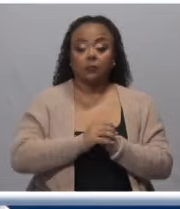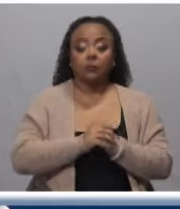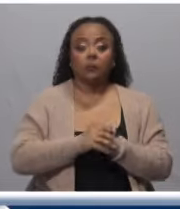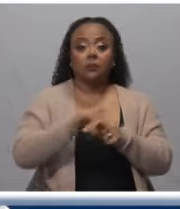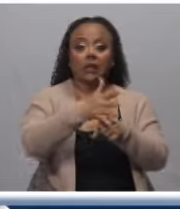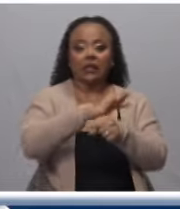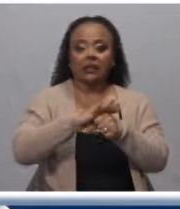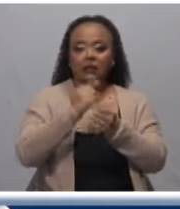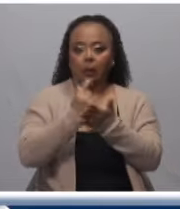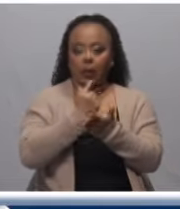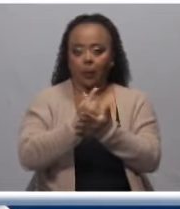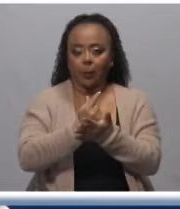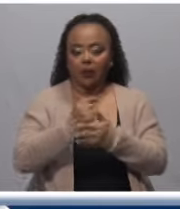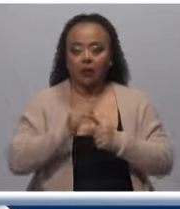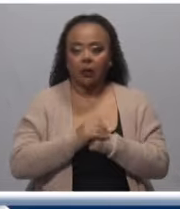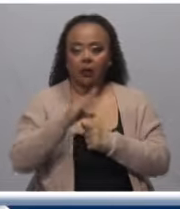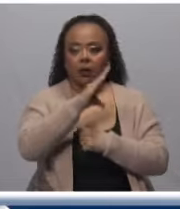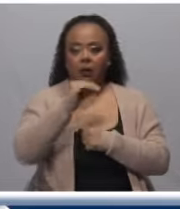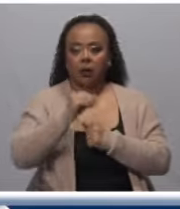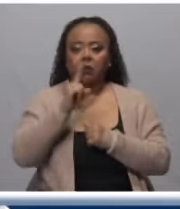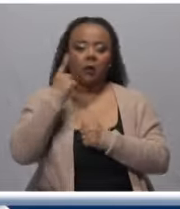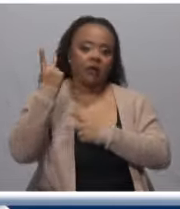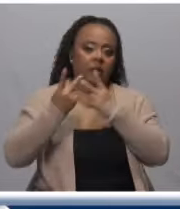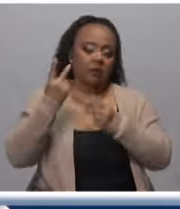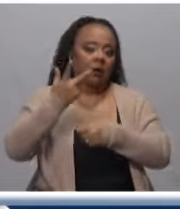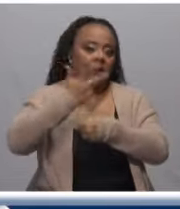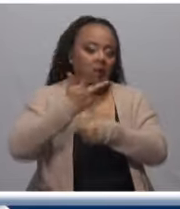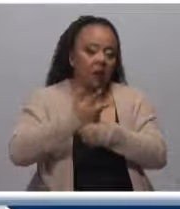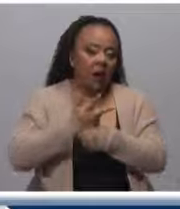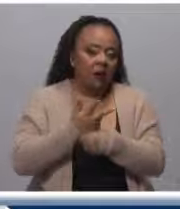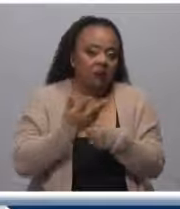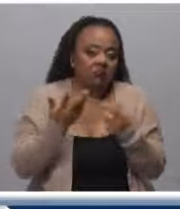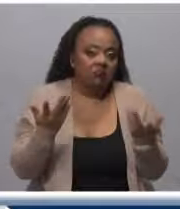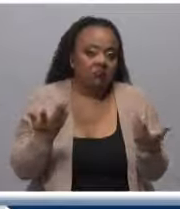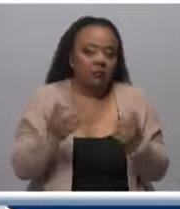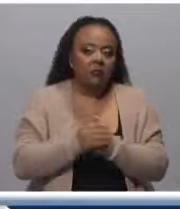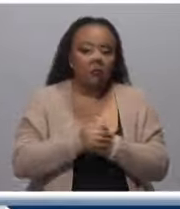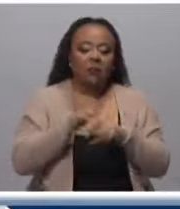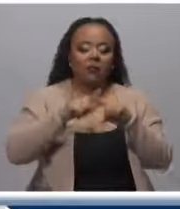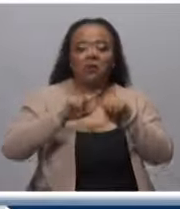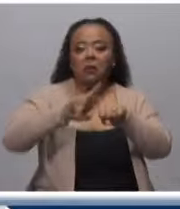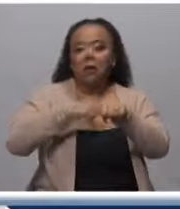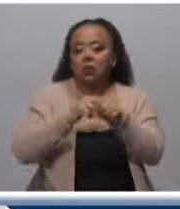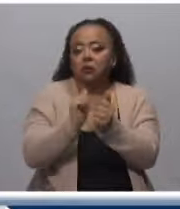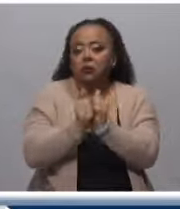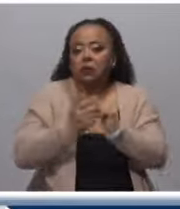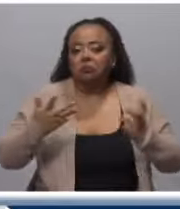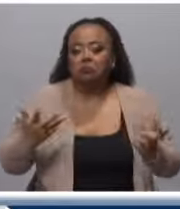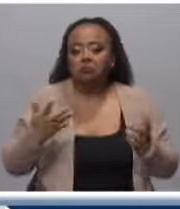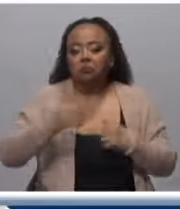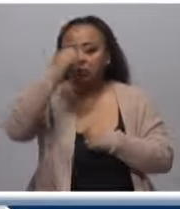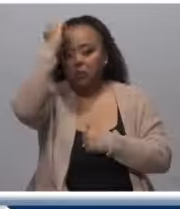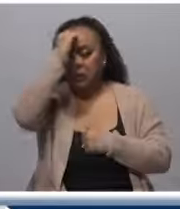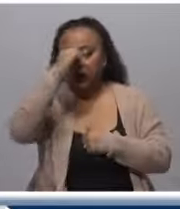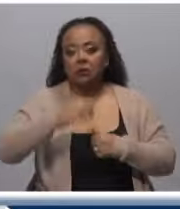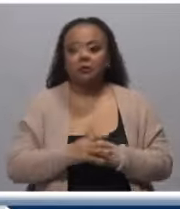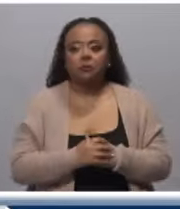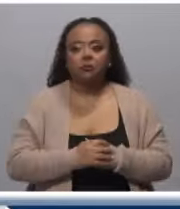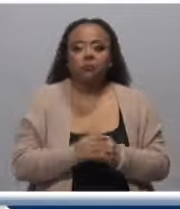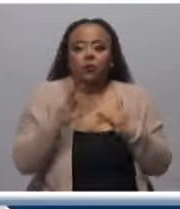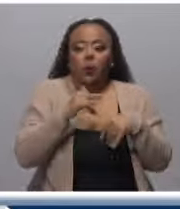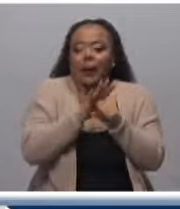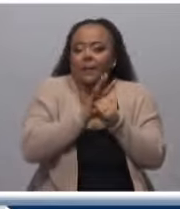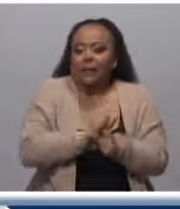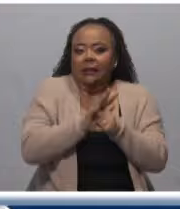la Guadalupe y sí una visita a Guatemala pero en nation League o sea obviamente no hay no hay una